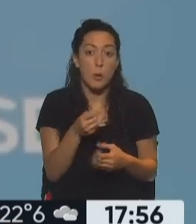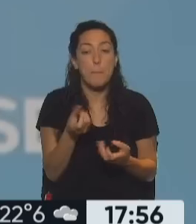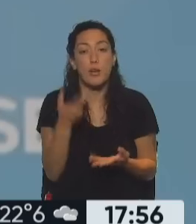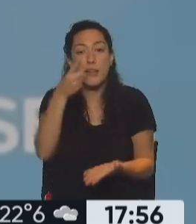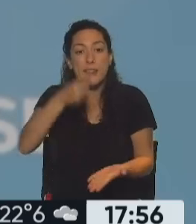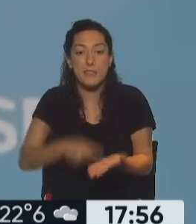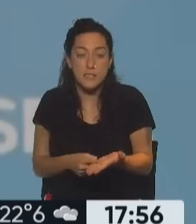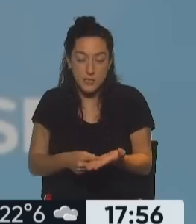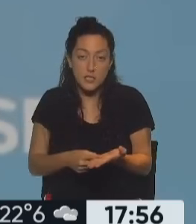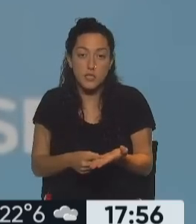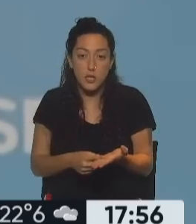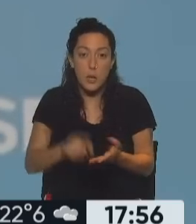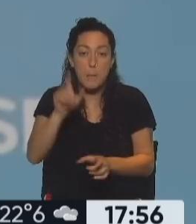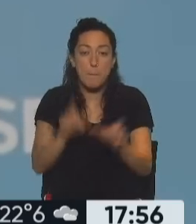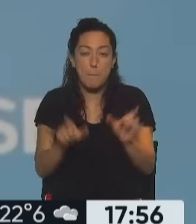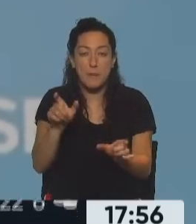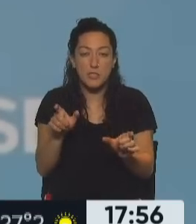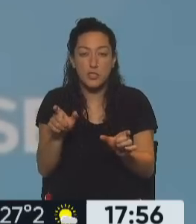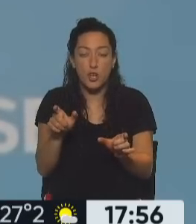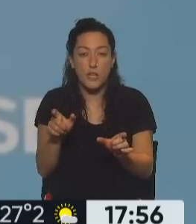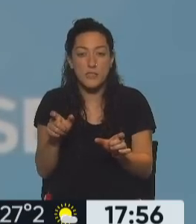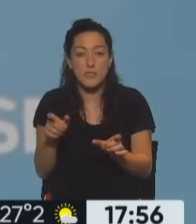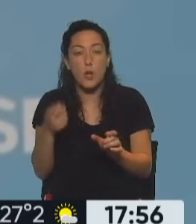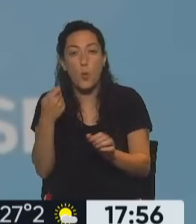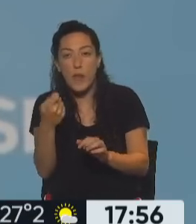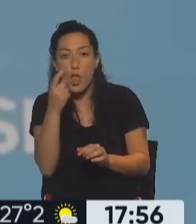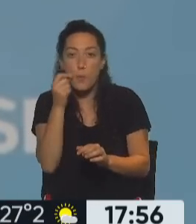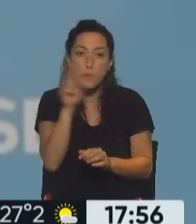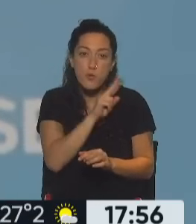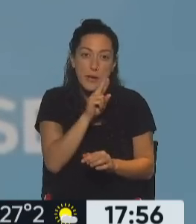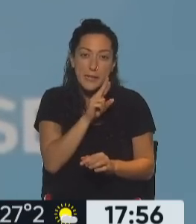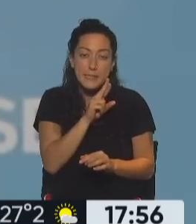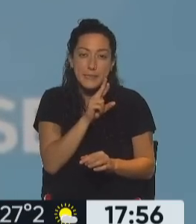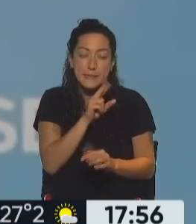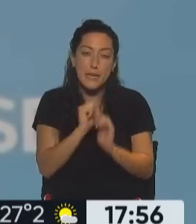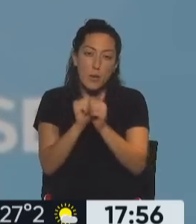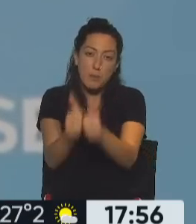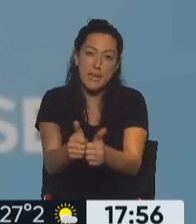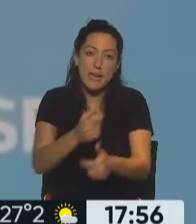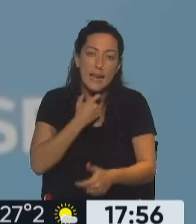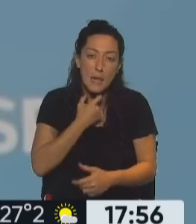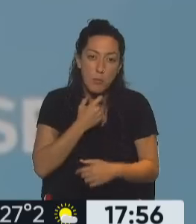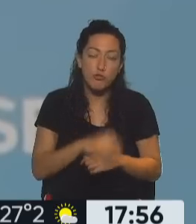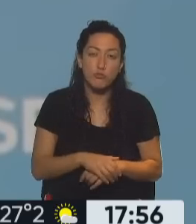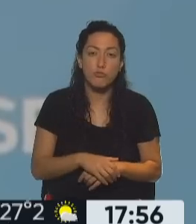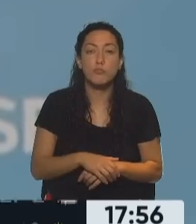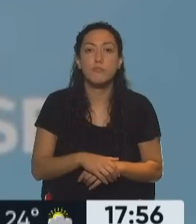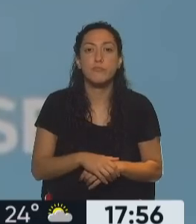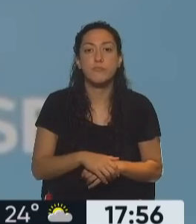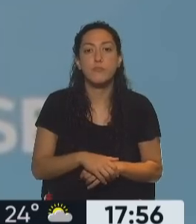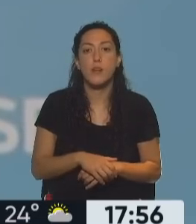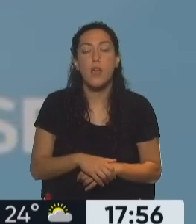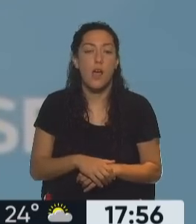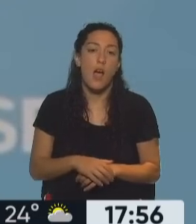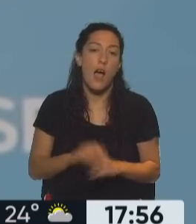que es que a los jubilados y jubiladas de la Argentina los queremos acompañar y queremos acompañarlos de